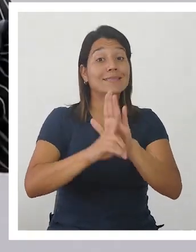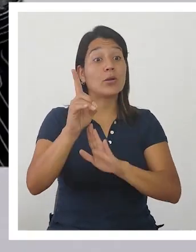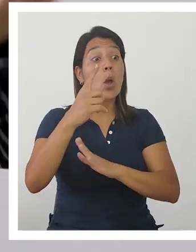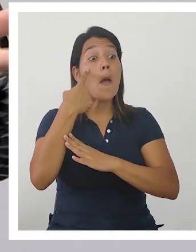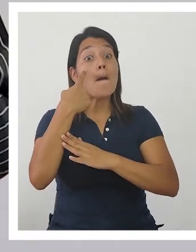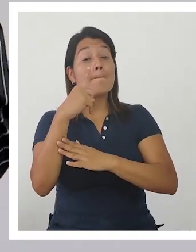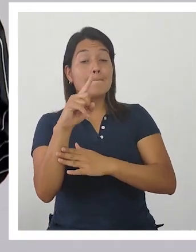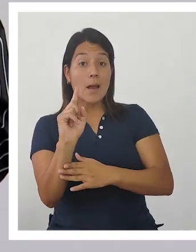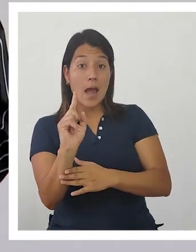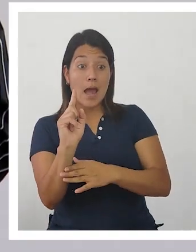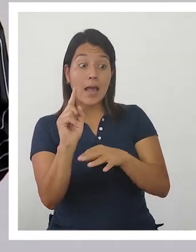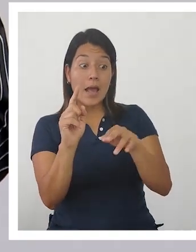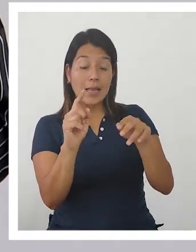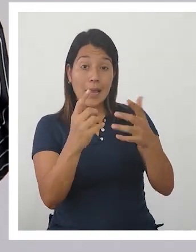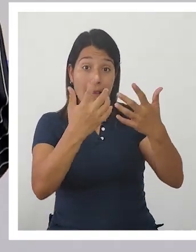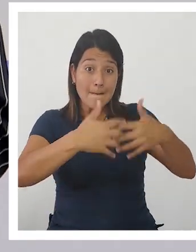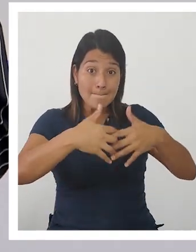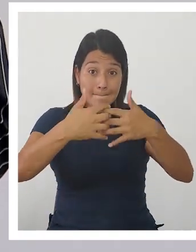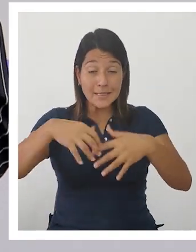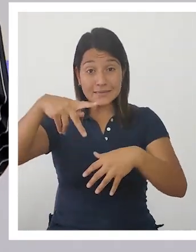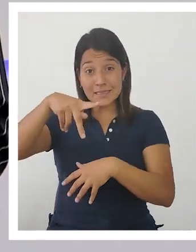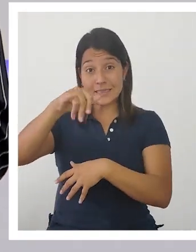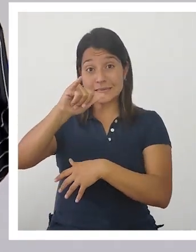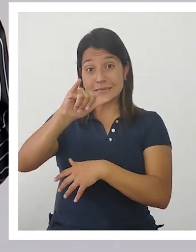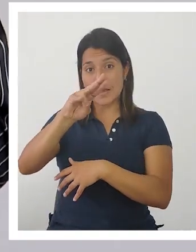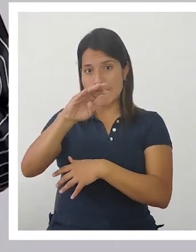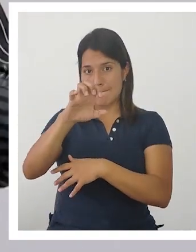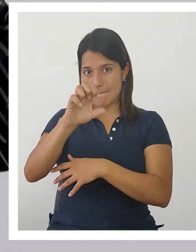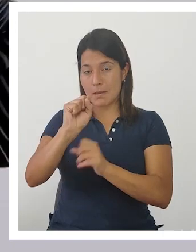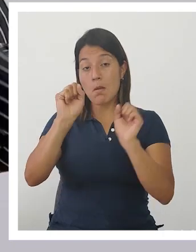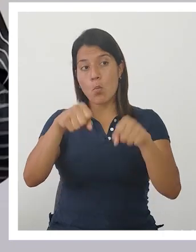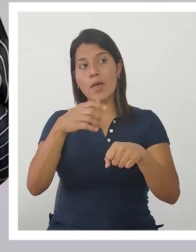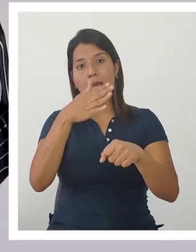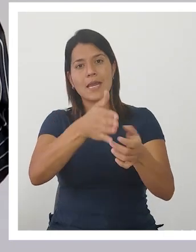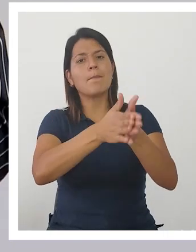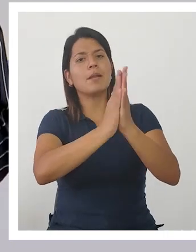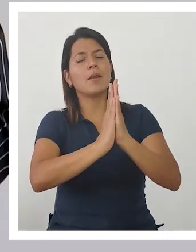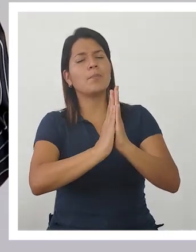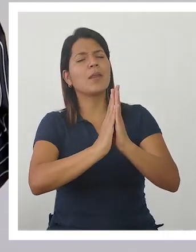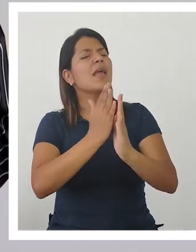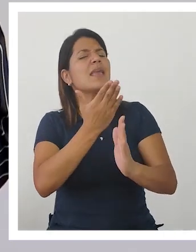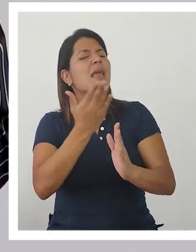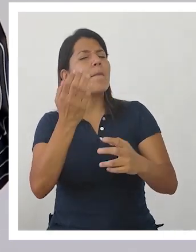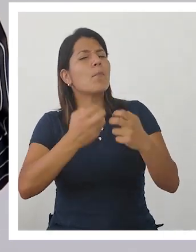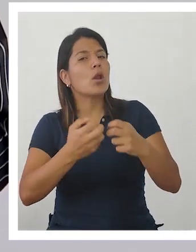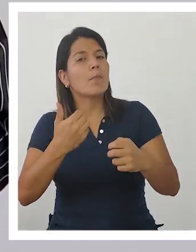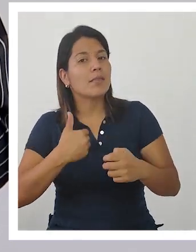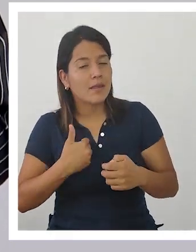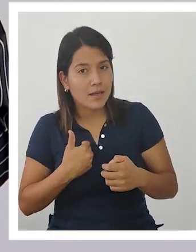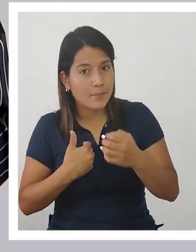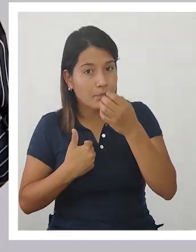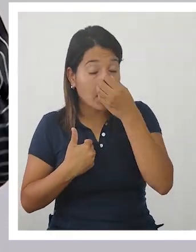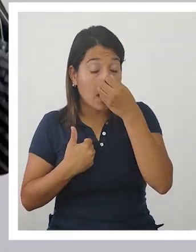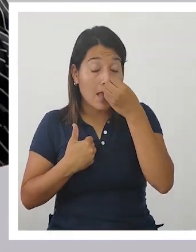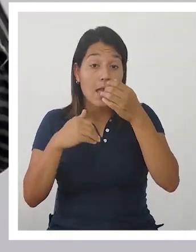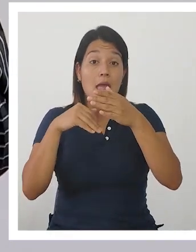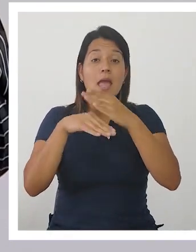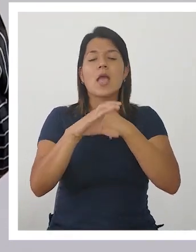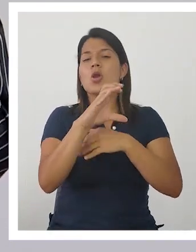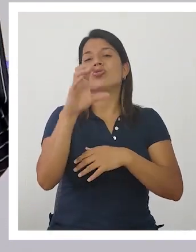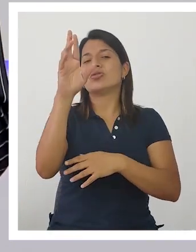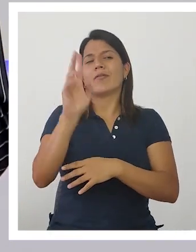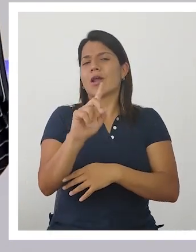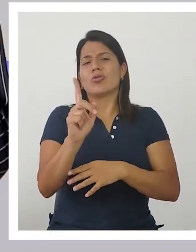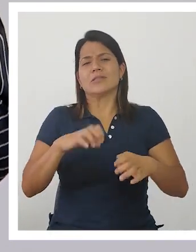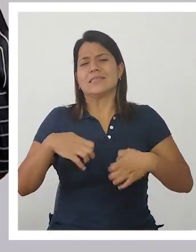empresas vayan y puedan solicitar. ¿Cuál es el problema de esa banca de desarrollo? Que nunca ha existido en Costa Rica, solamente de nombre, y que hay que preguntarle a